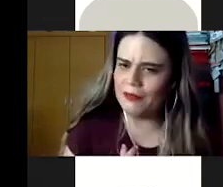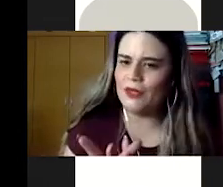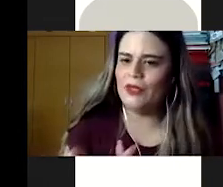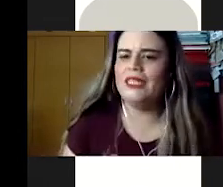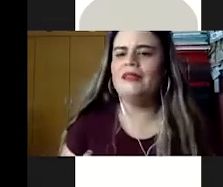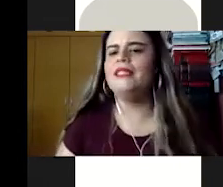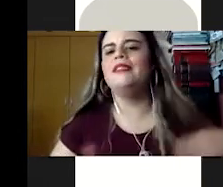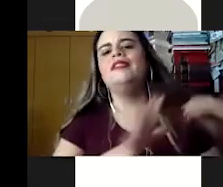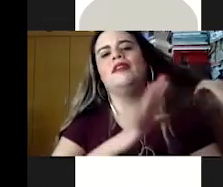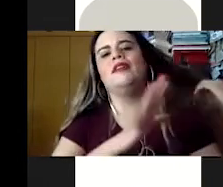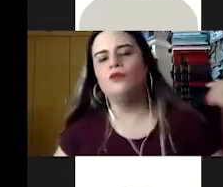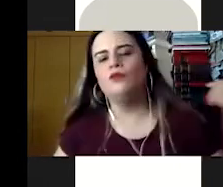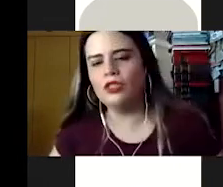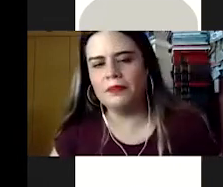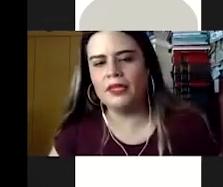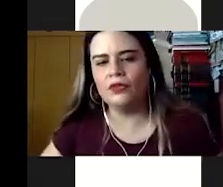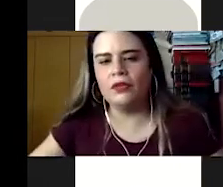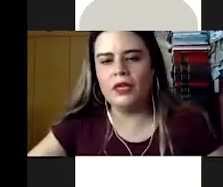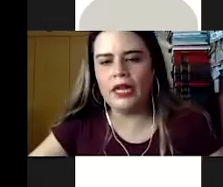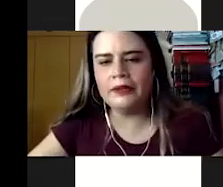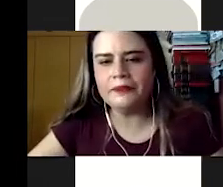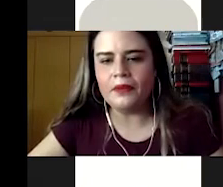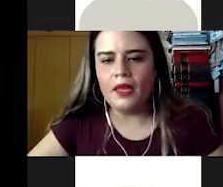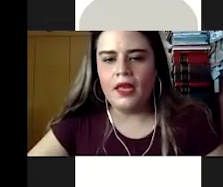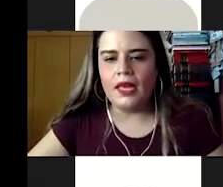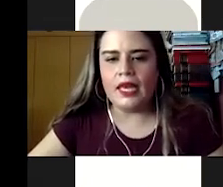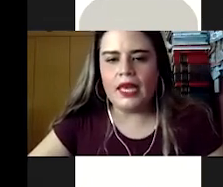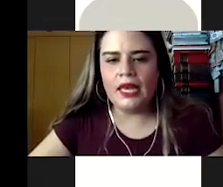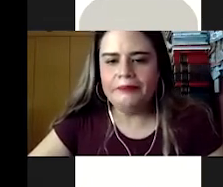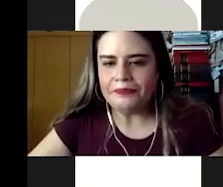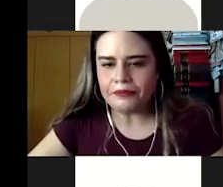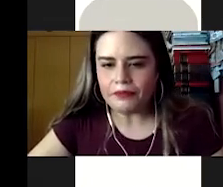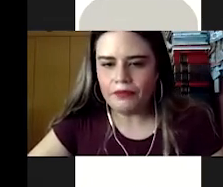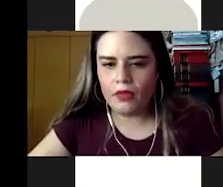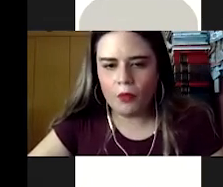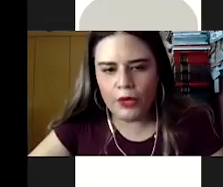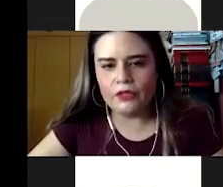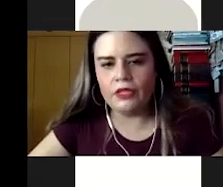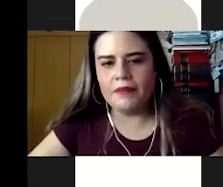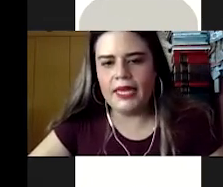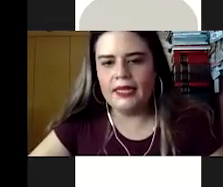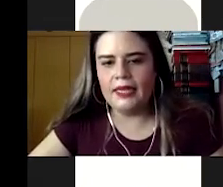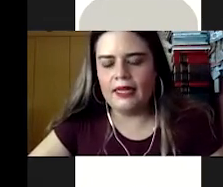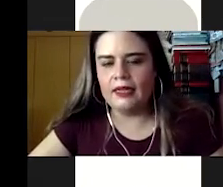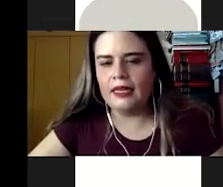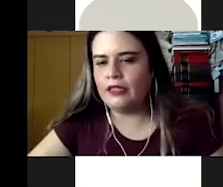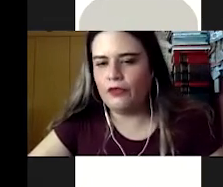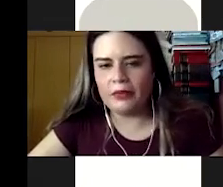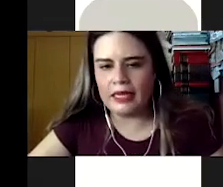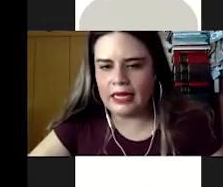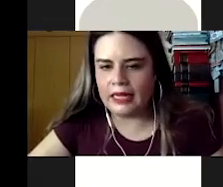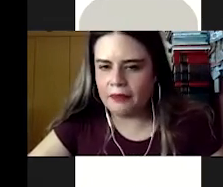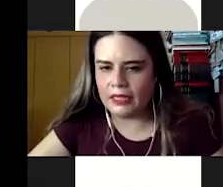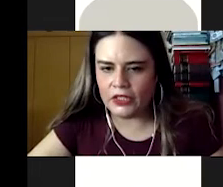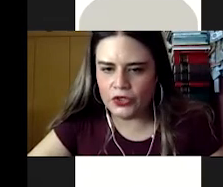tan mal con la Agenda 2030, hay muchos aspectos que mejorar. Y bueno, también las reformas